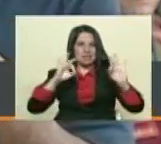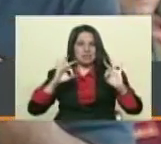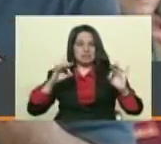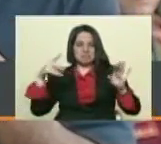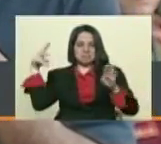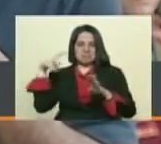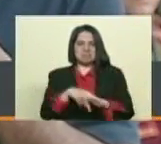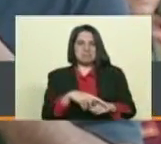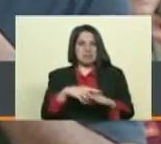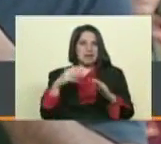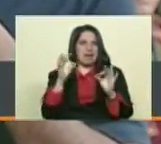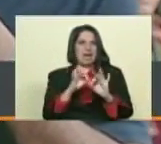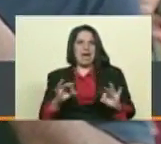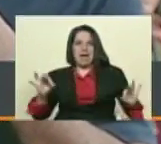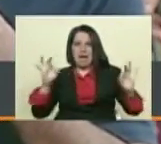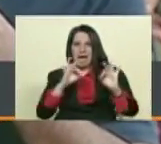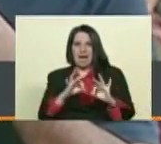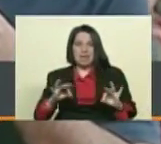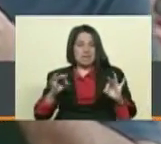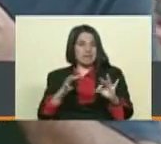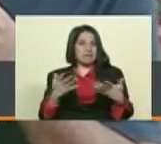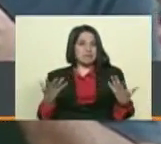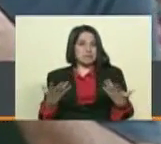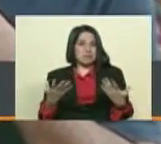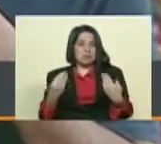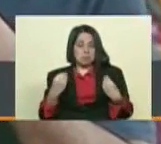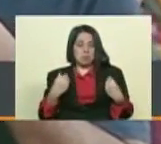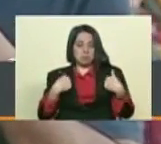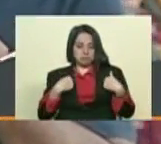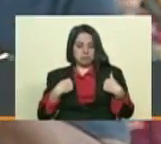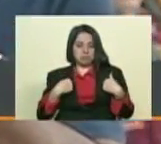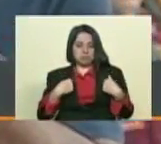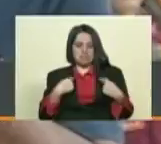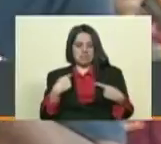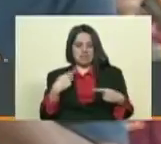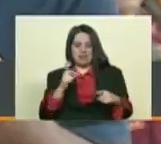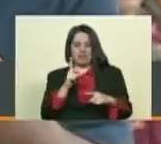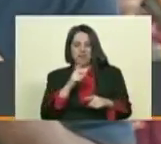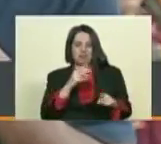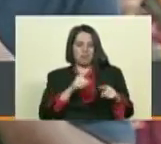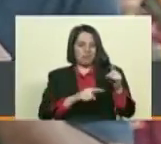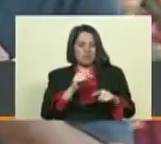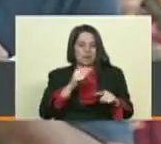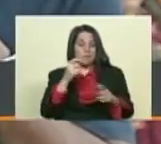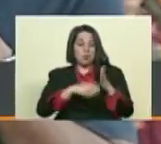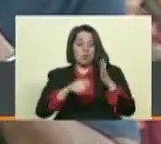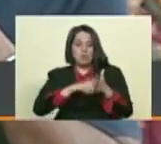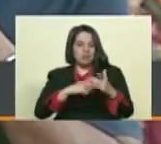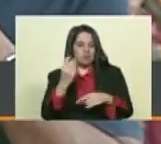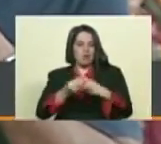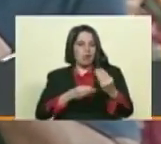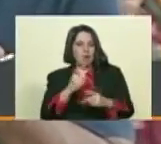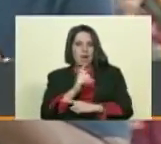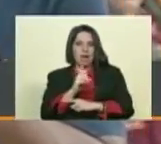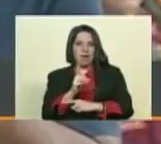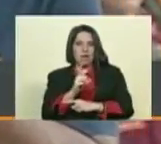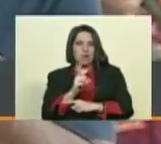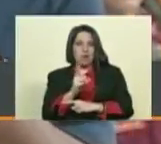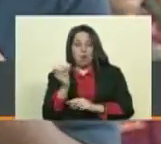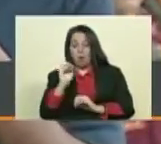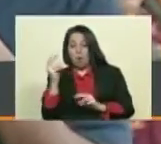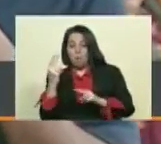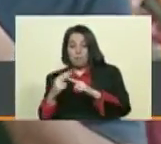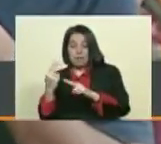represión en los términos freudianos. Represión se refiere a que uno se inhibe de hacer cosas que están prohibidas. Correcto. O se inhibe de hacer cosas que puedan ser